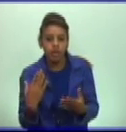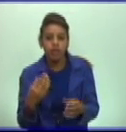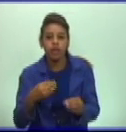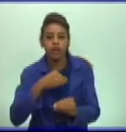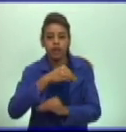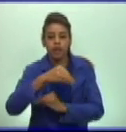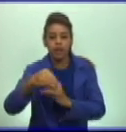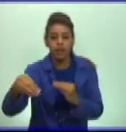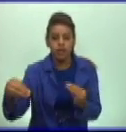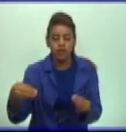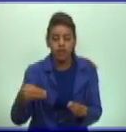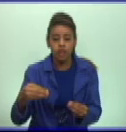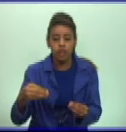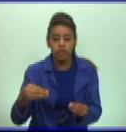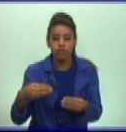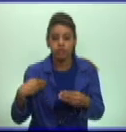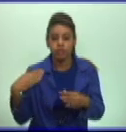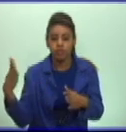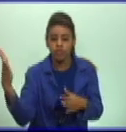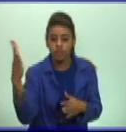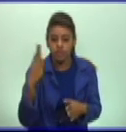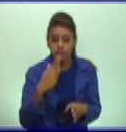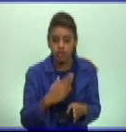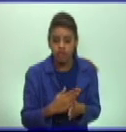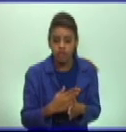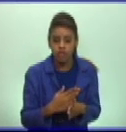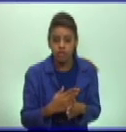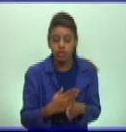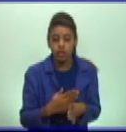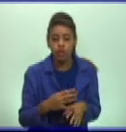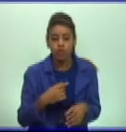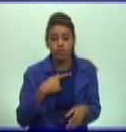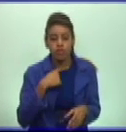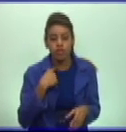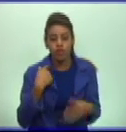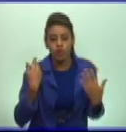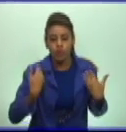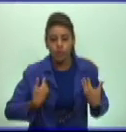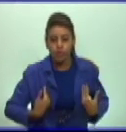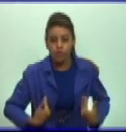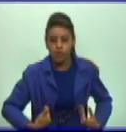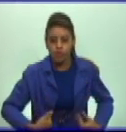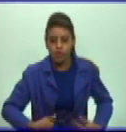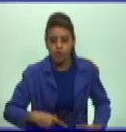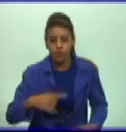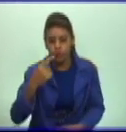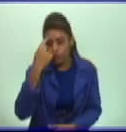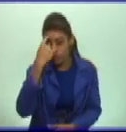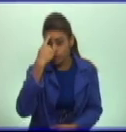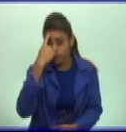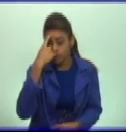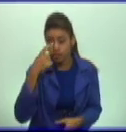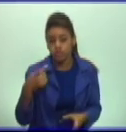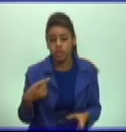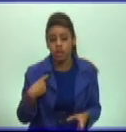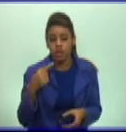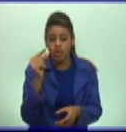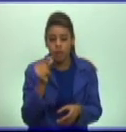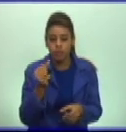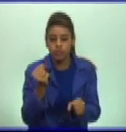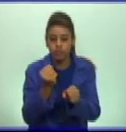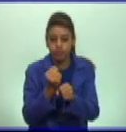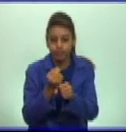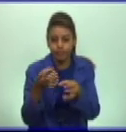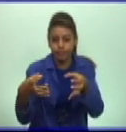de los restos del Che y sus compañeros de guerrilla, quienes hoy descansan en el mausoleo Comandante Ernesto Guevara en la